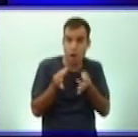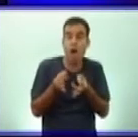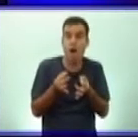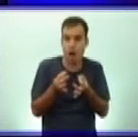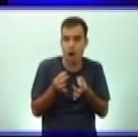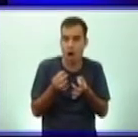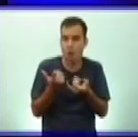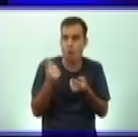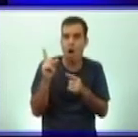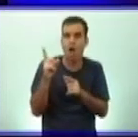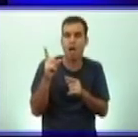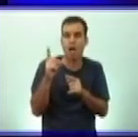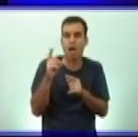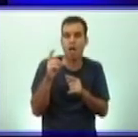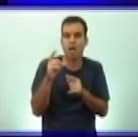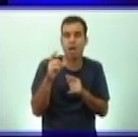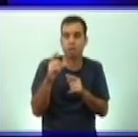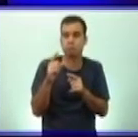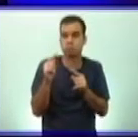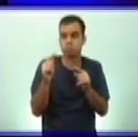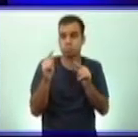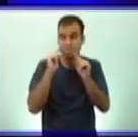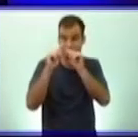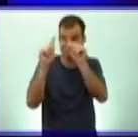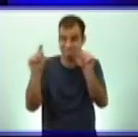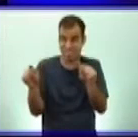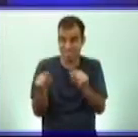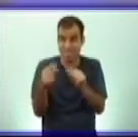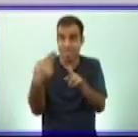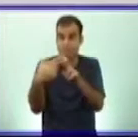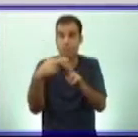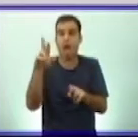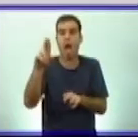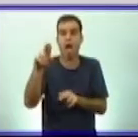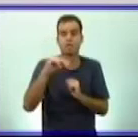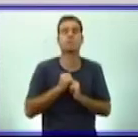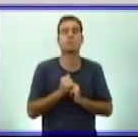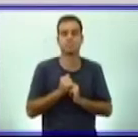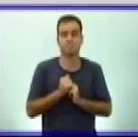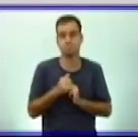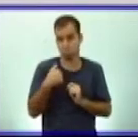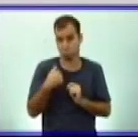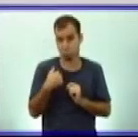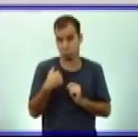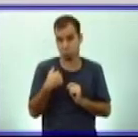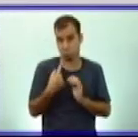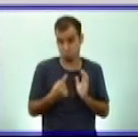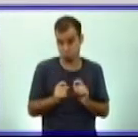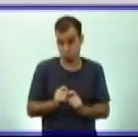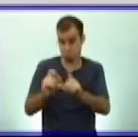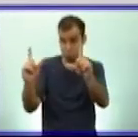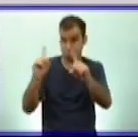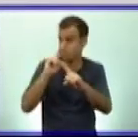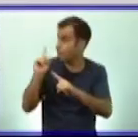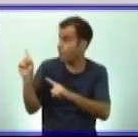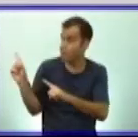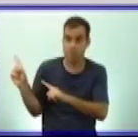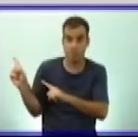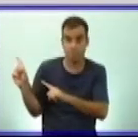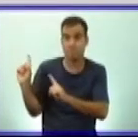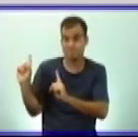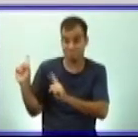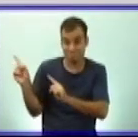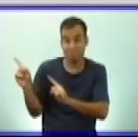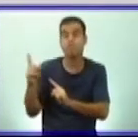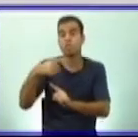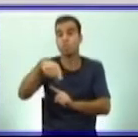resistivo o circuito R. Y para ello les presento la siguiente diapositiva, en la cual pretendo también